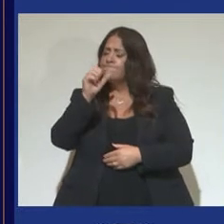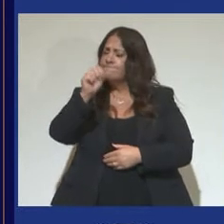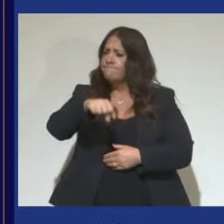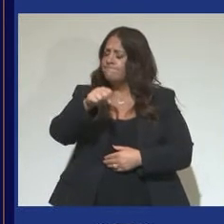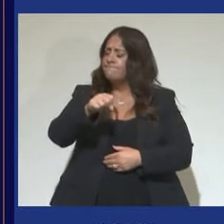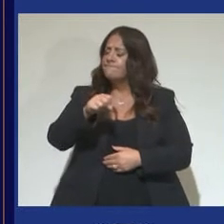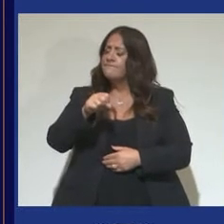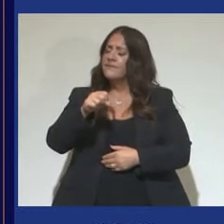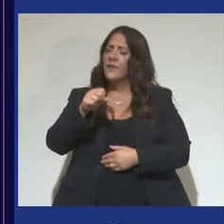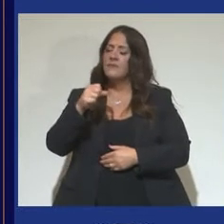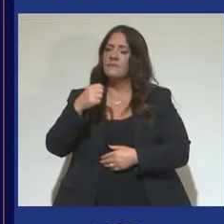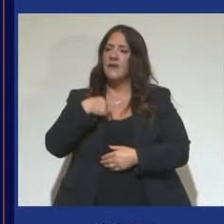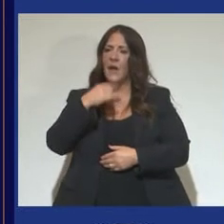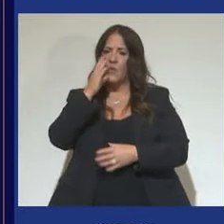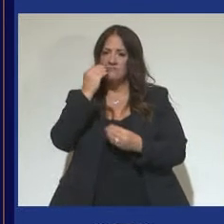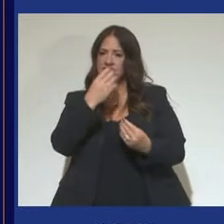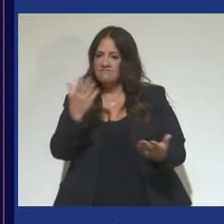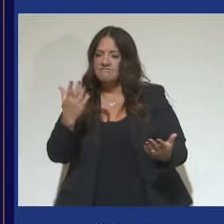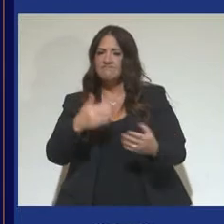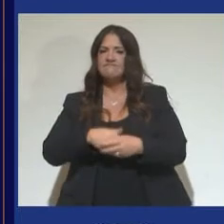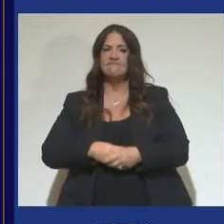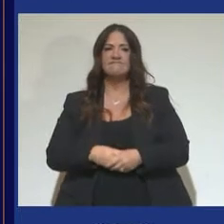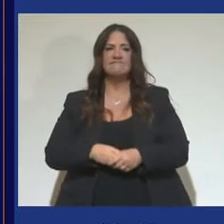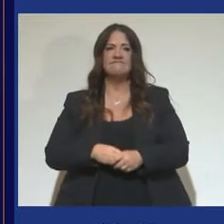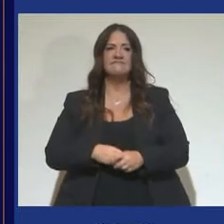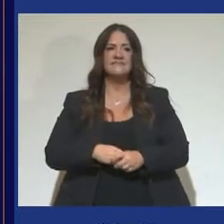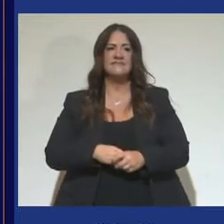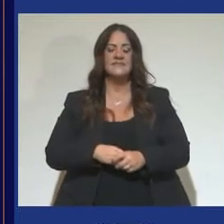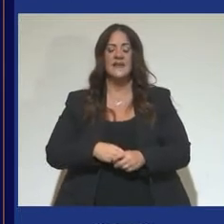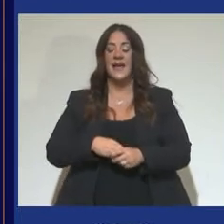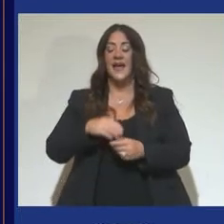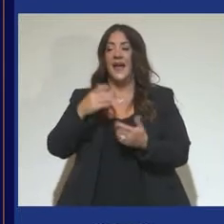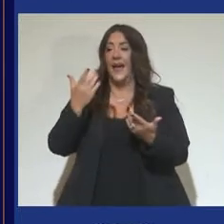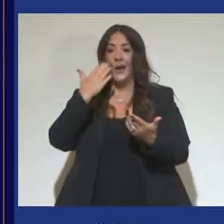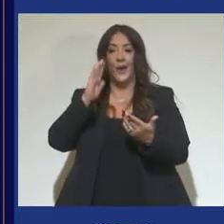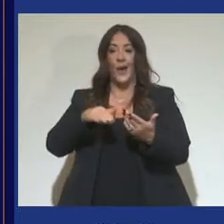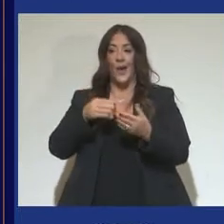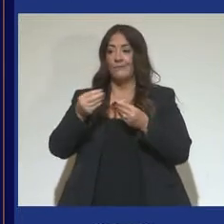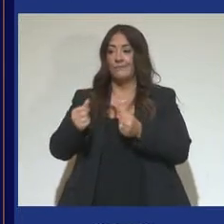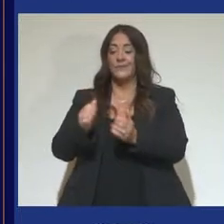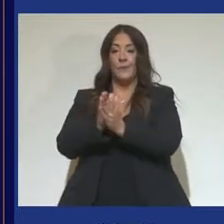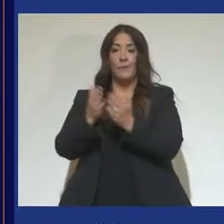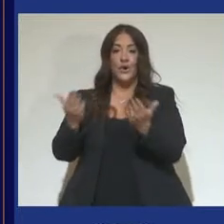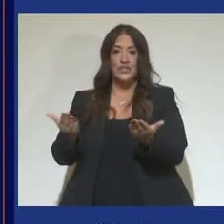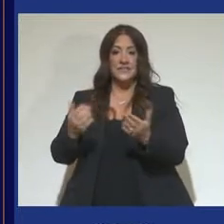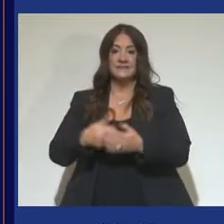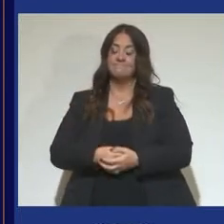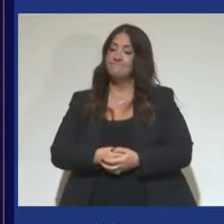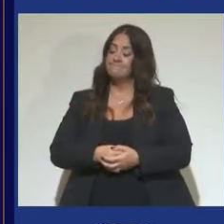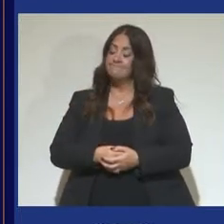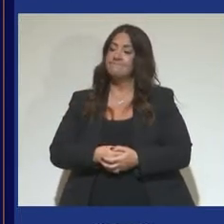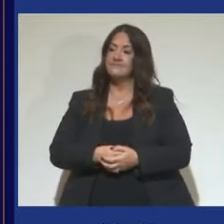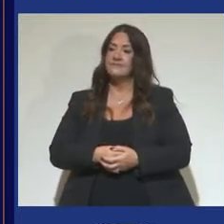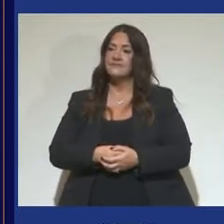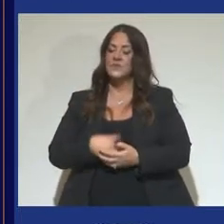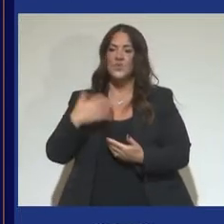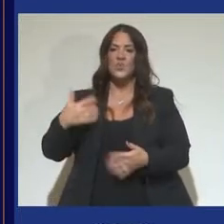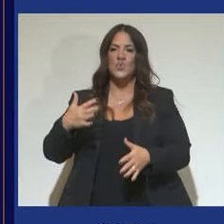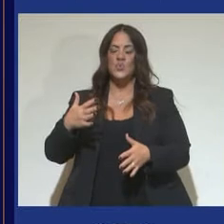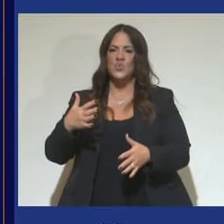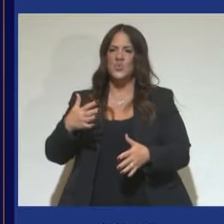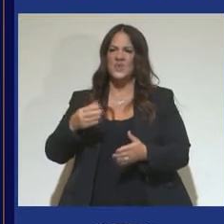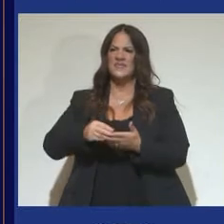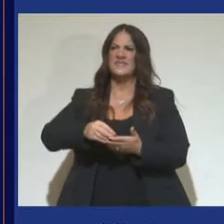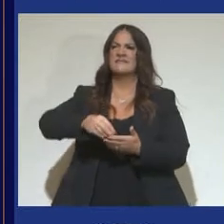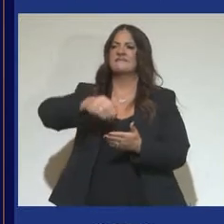comprometido a resolver y lo diré lo que es una extorsión la extorsión de los libros de texto en la universidad